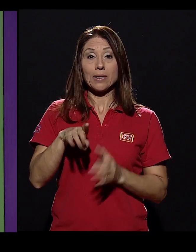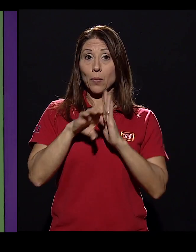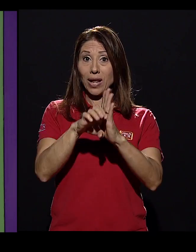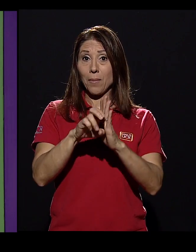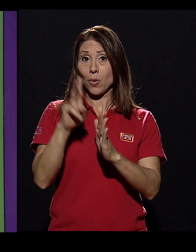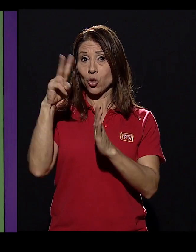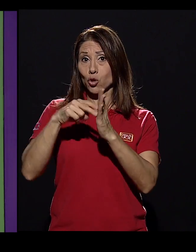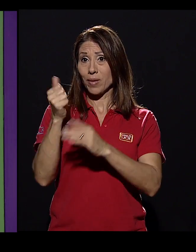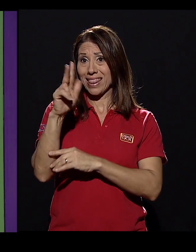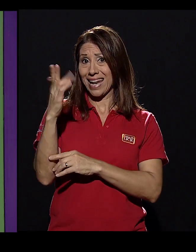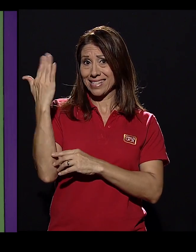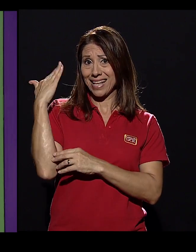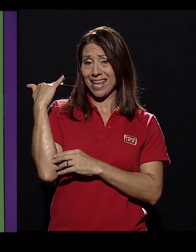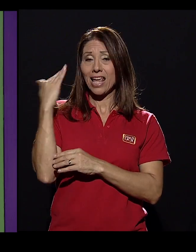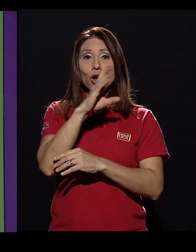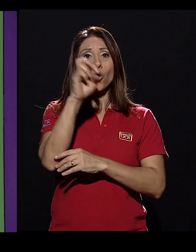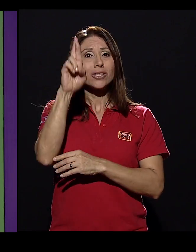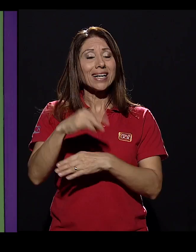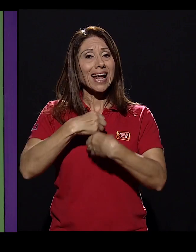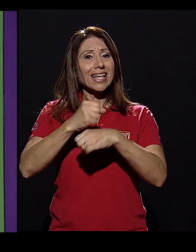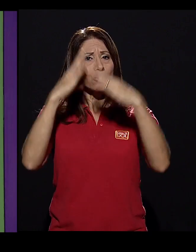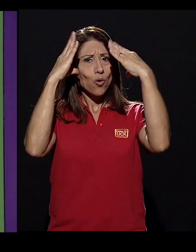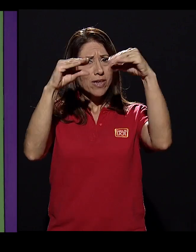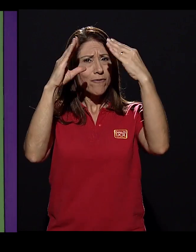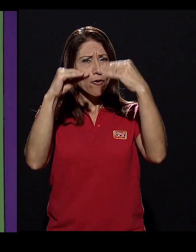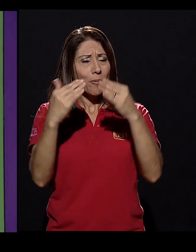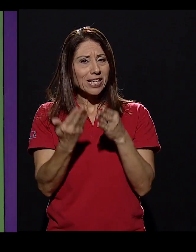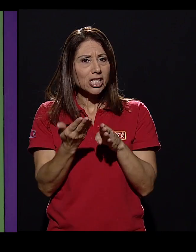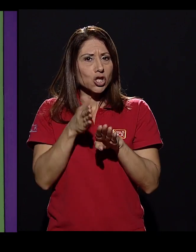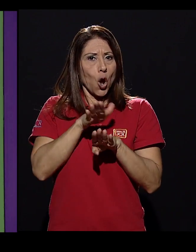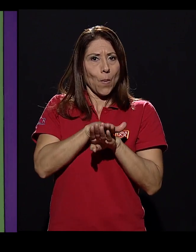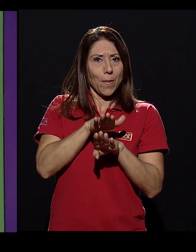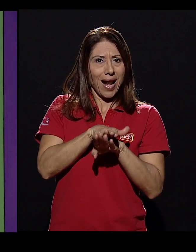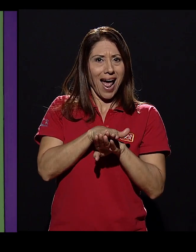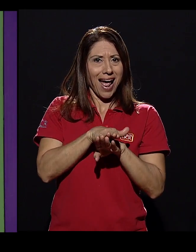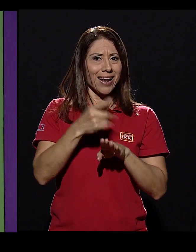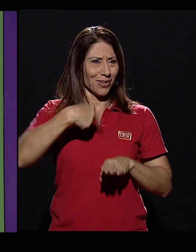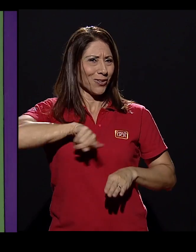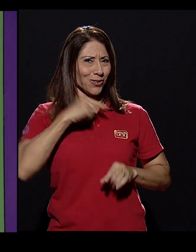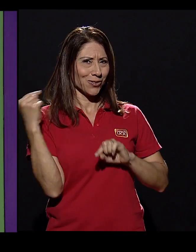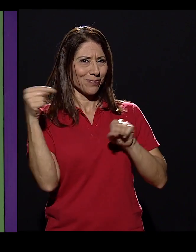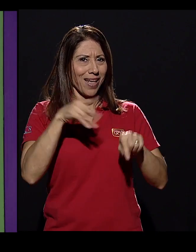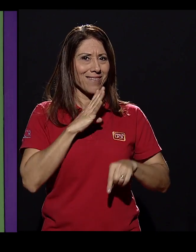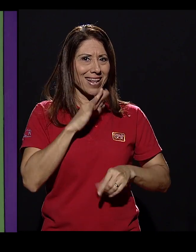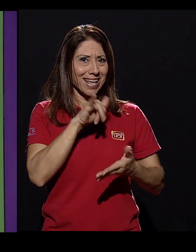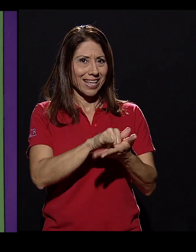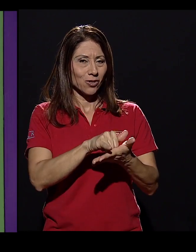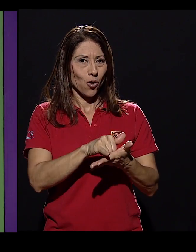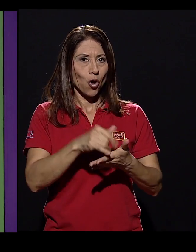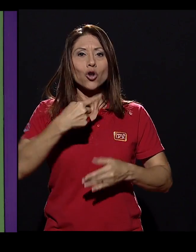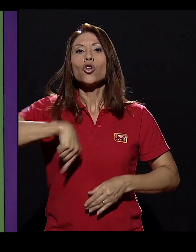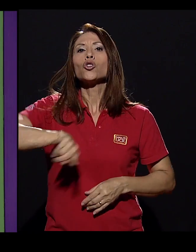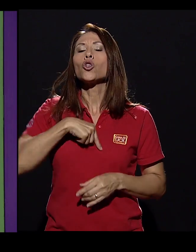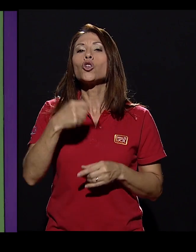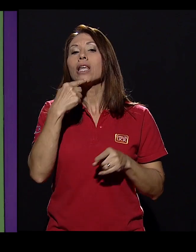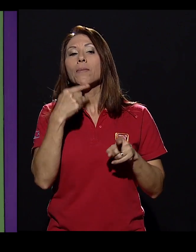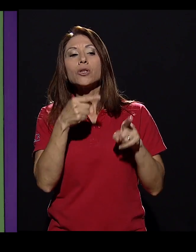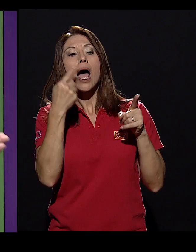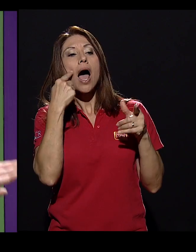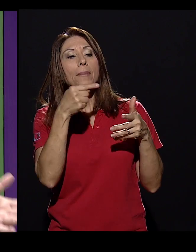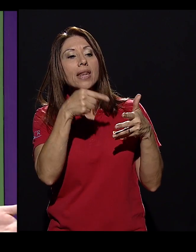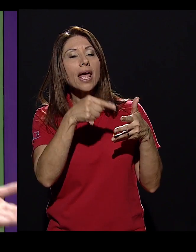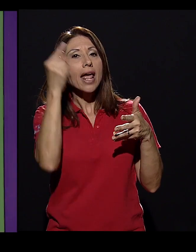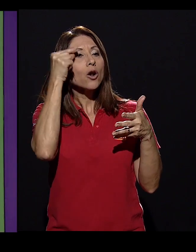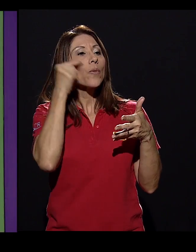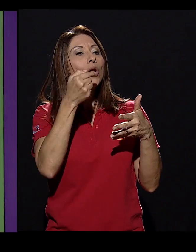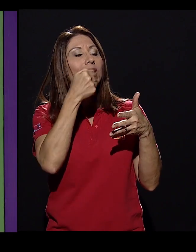el 2013 Costa Rica hizo un informe sombra, estuvimos acá hablando al respecto hace bastante tiempo, y dice, bueno, nosotros no estamos de acuerdo, esto que